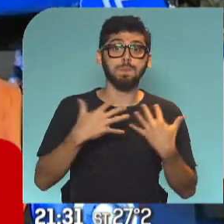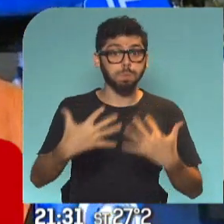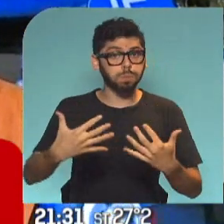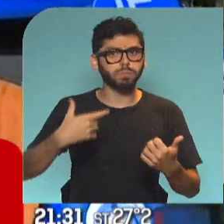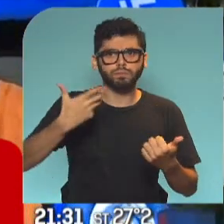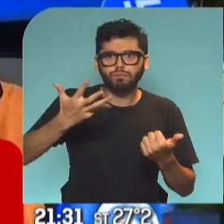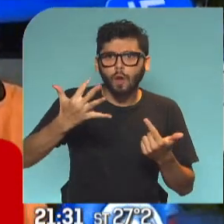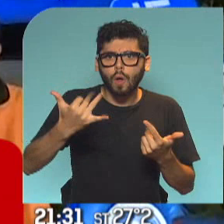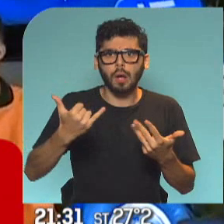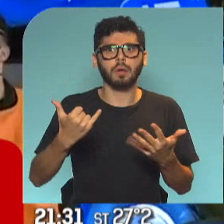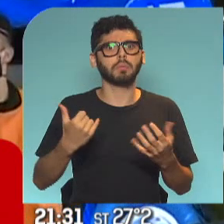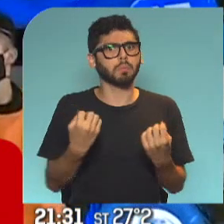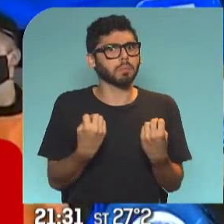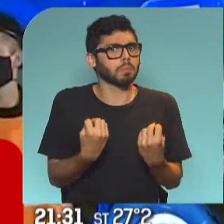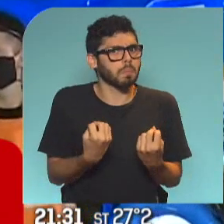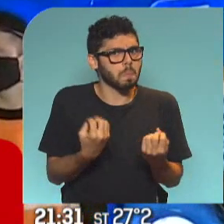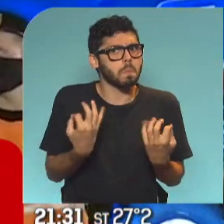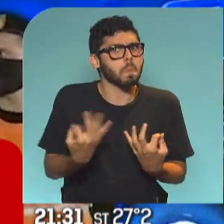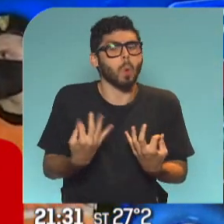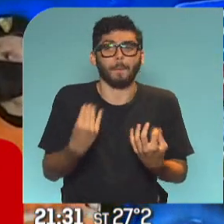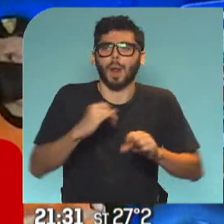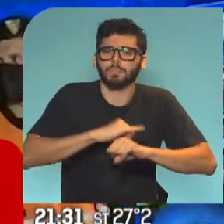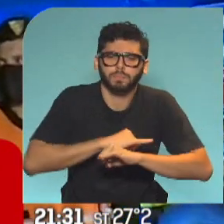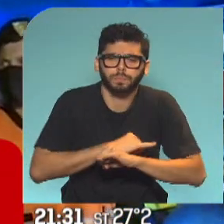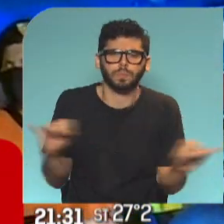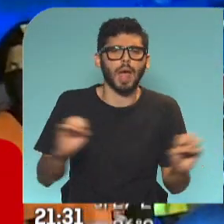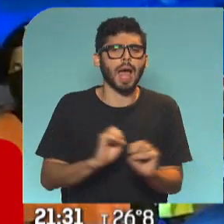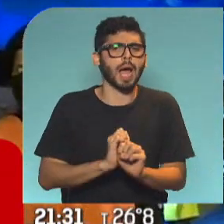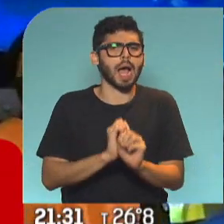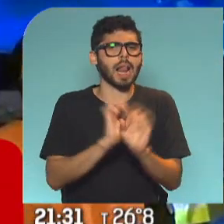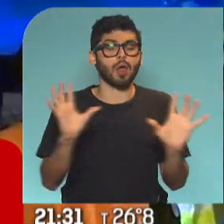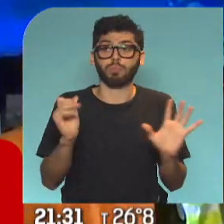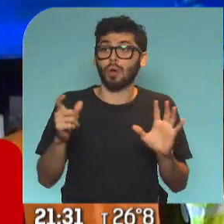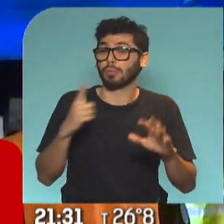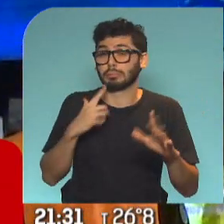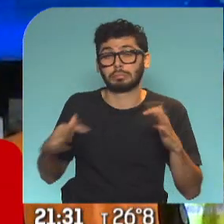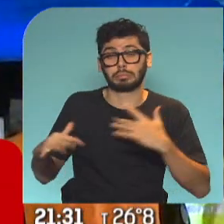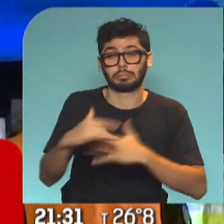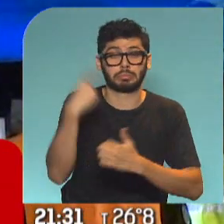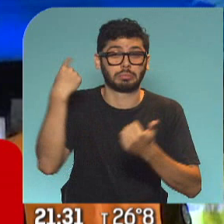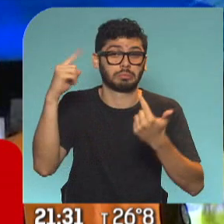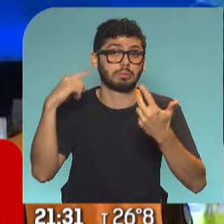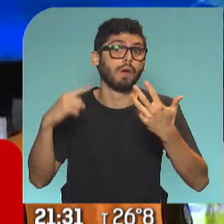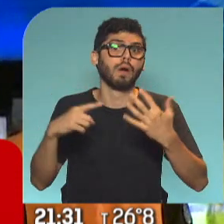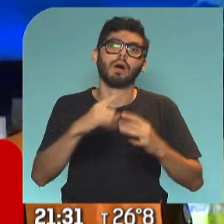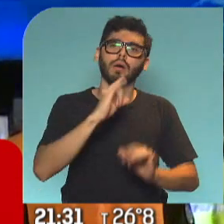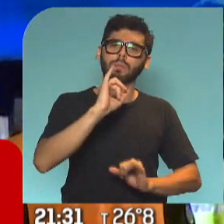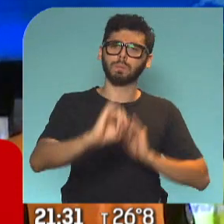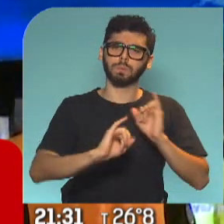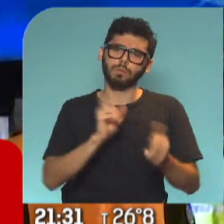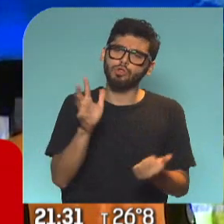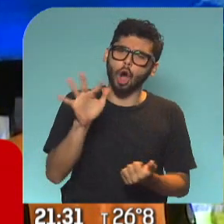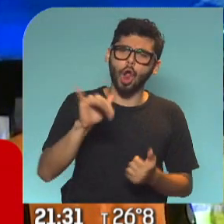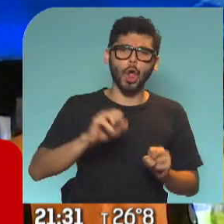buena herramienta para llevar información y claridad sobre tanto que se decía, porque se decía muchísimo, y bueno, la